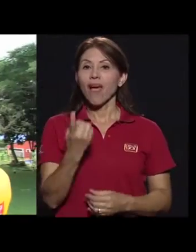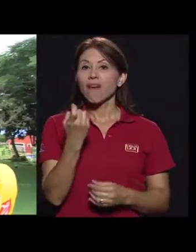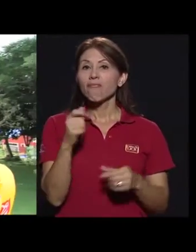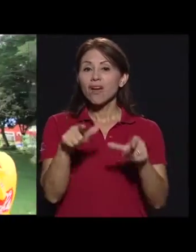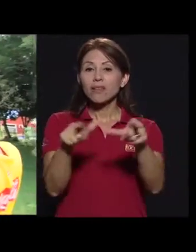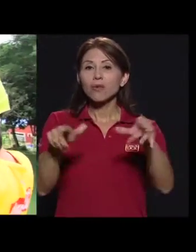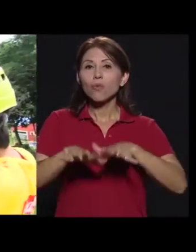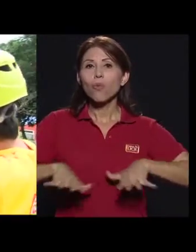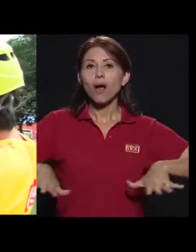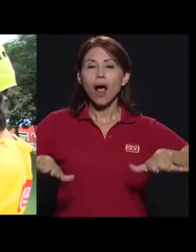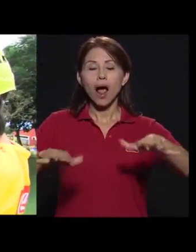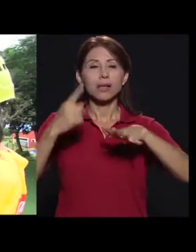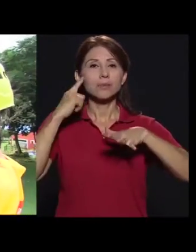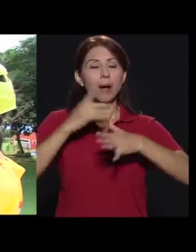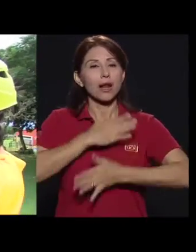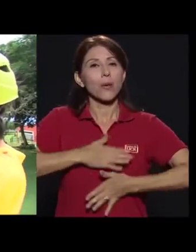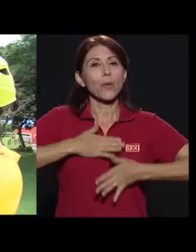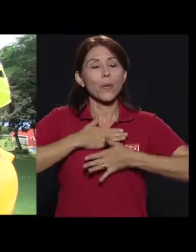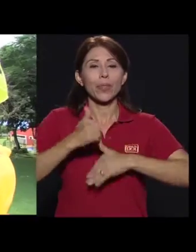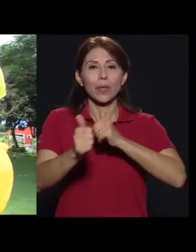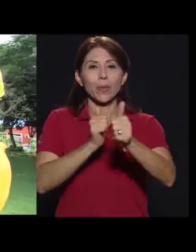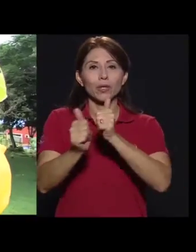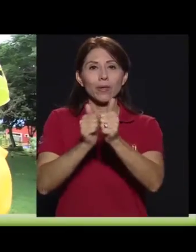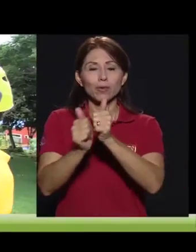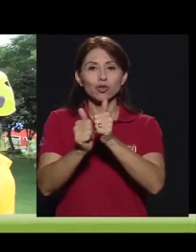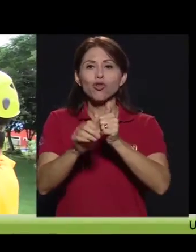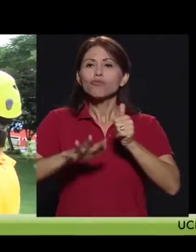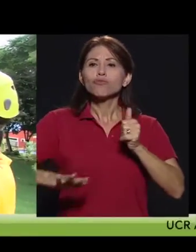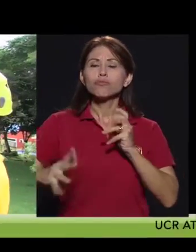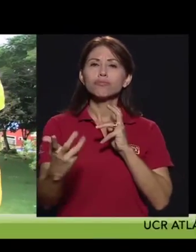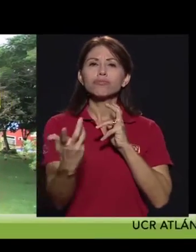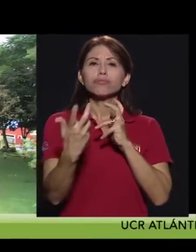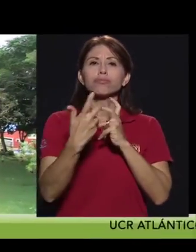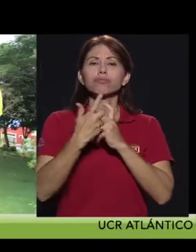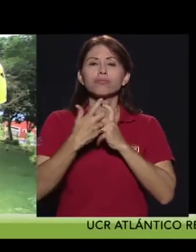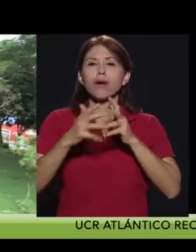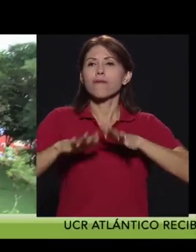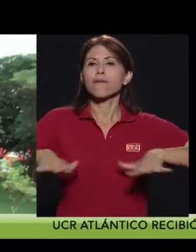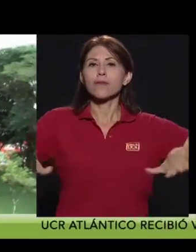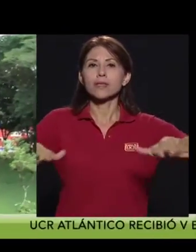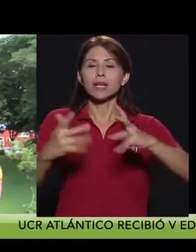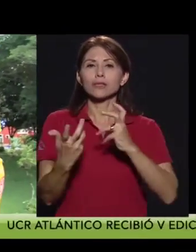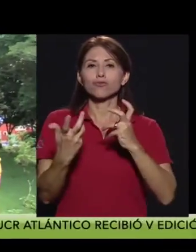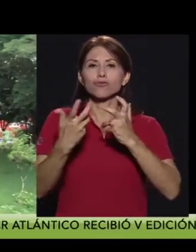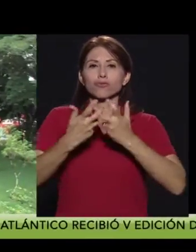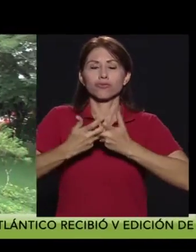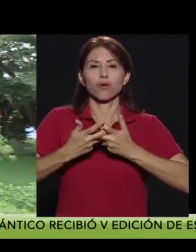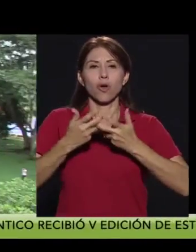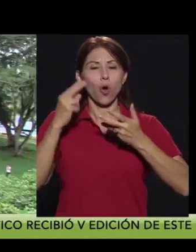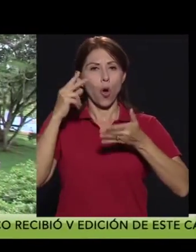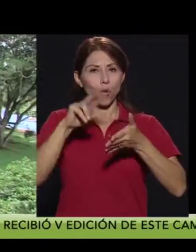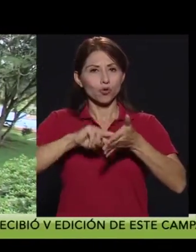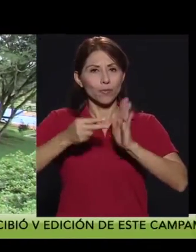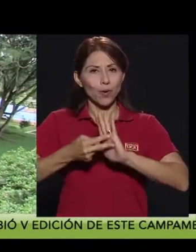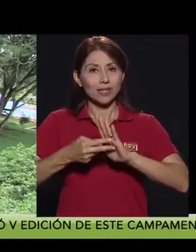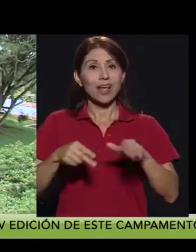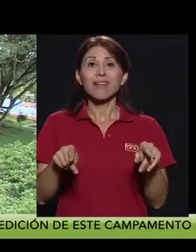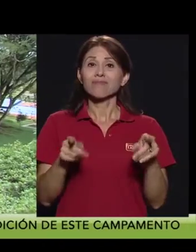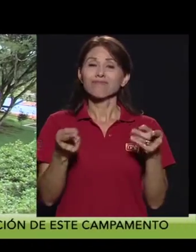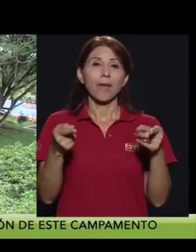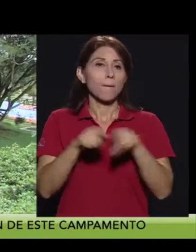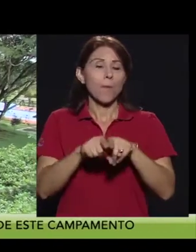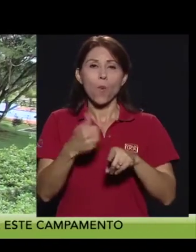Escasez de espacios deportivos y de recreación con adaptaciones físicas y conceptuales, así como carencia de suficientes